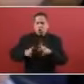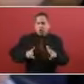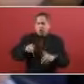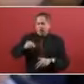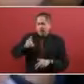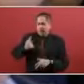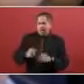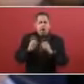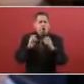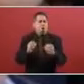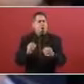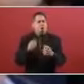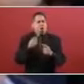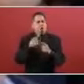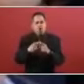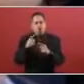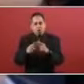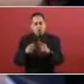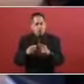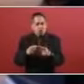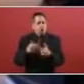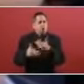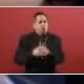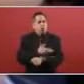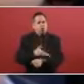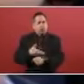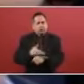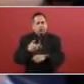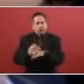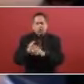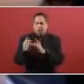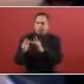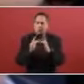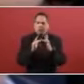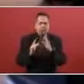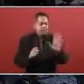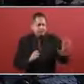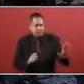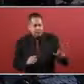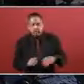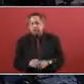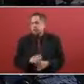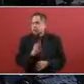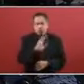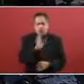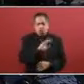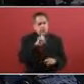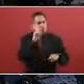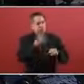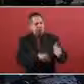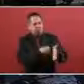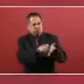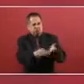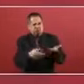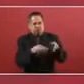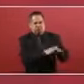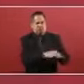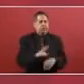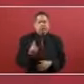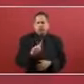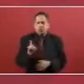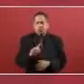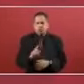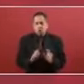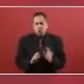Maya o todo este proceso de la interconectividad? No. Gracias. No, no se va a vetar a nadie, solo